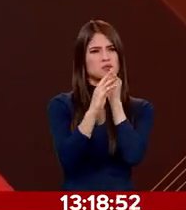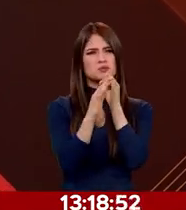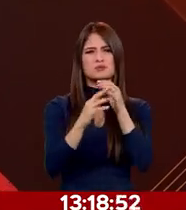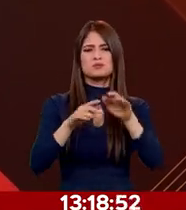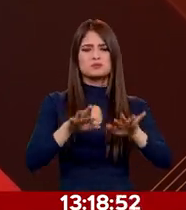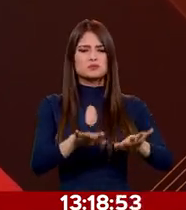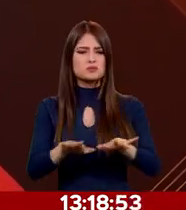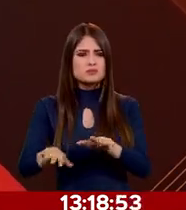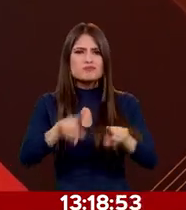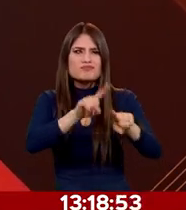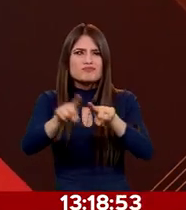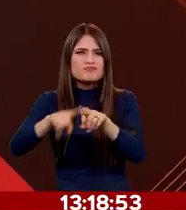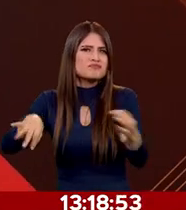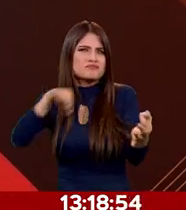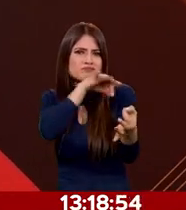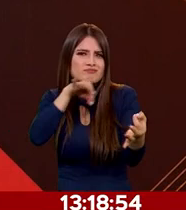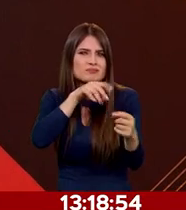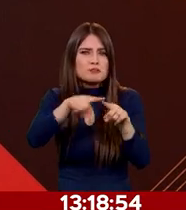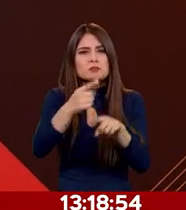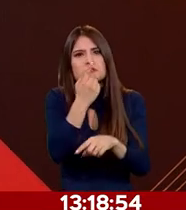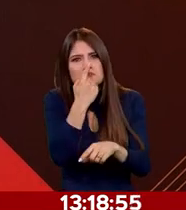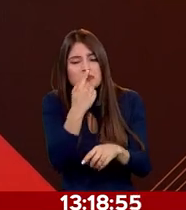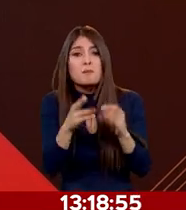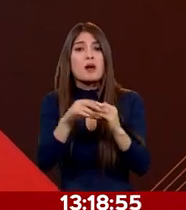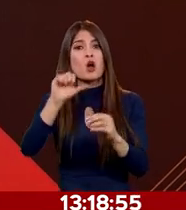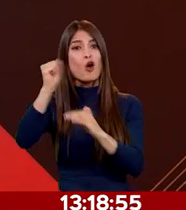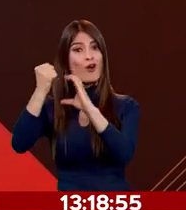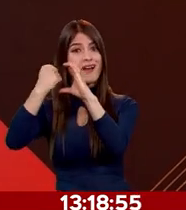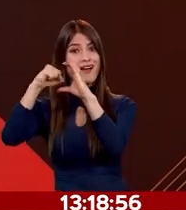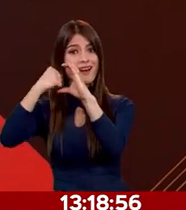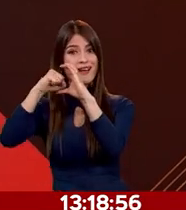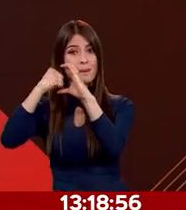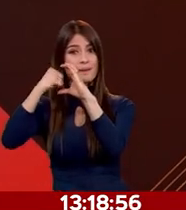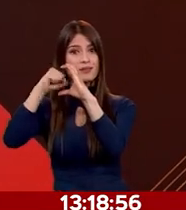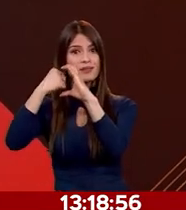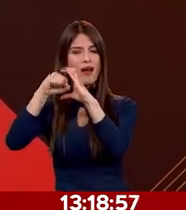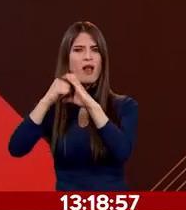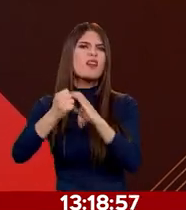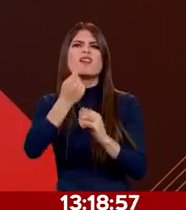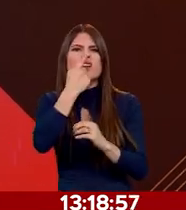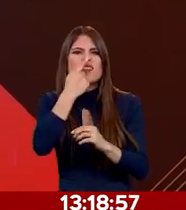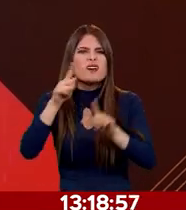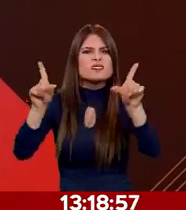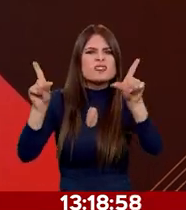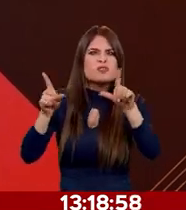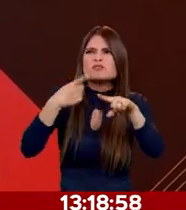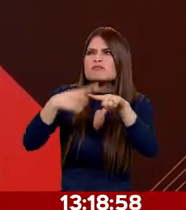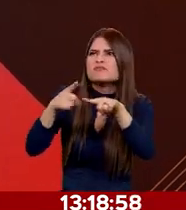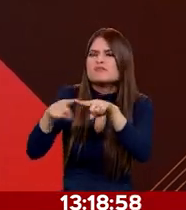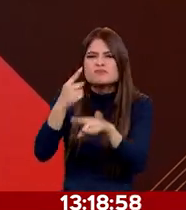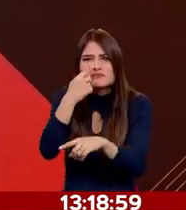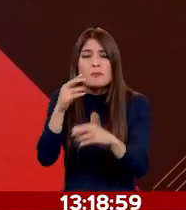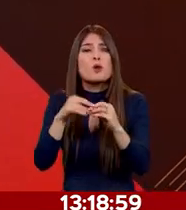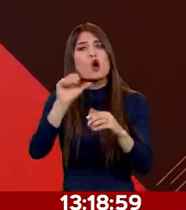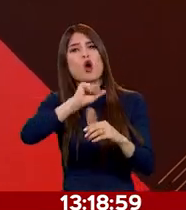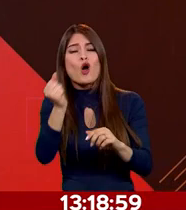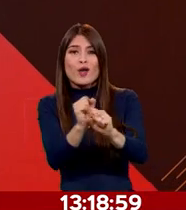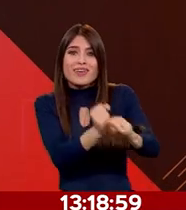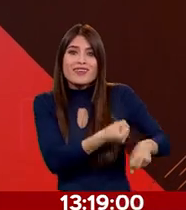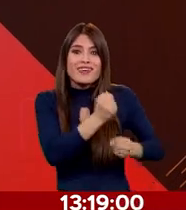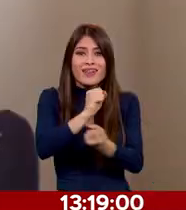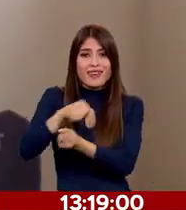programación de canal capital y esos ejercicios que nos invitan a la salud y esta acción de líderes de ahí están a la disposición